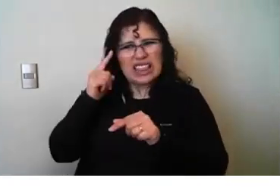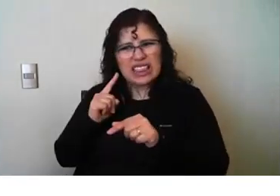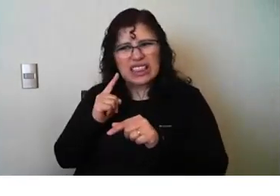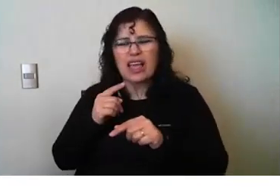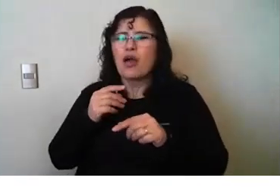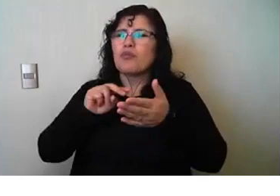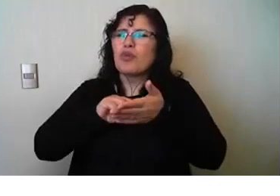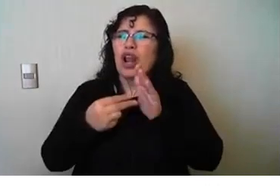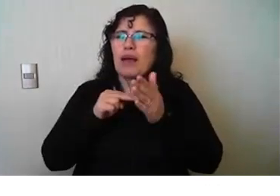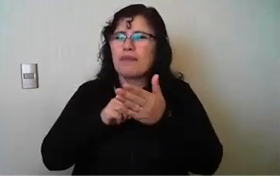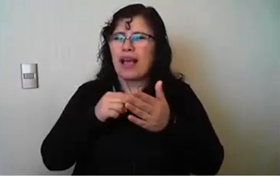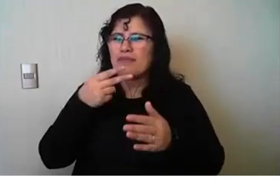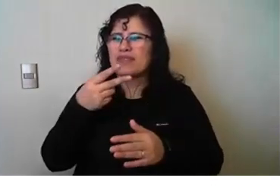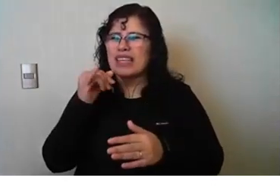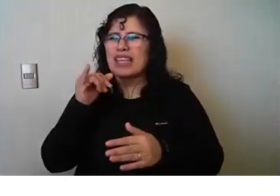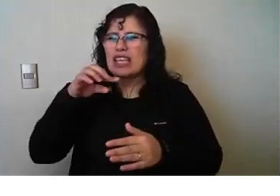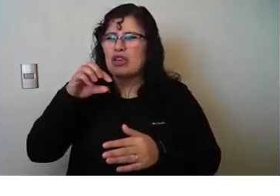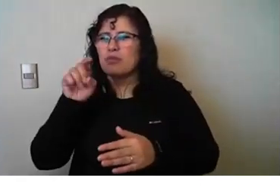se genera en las células.